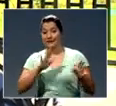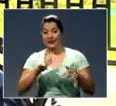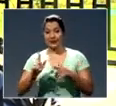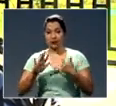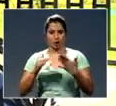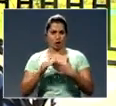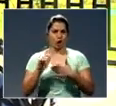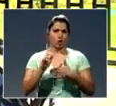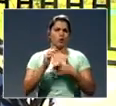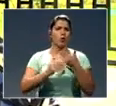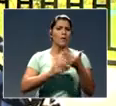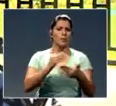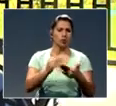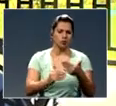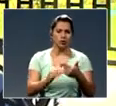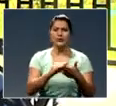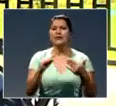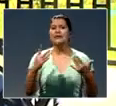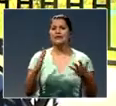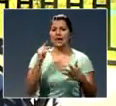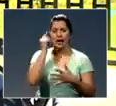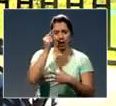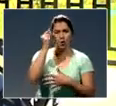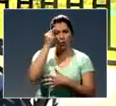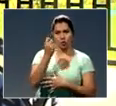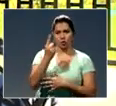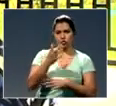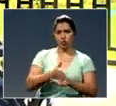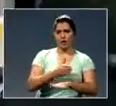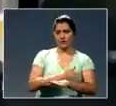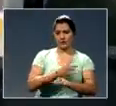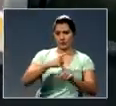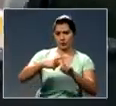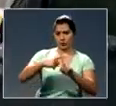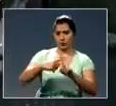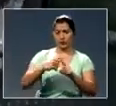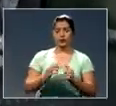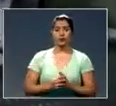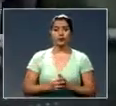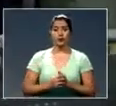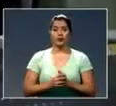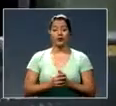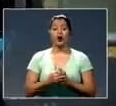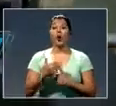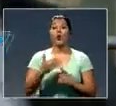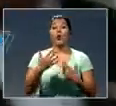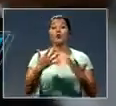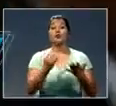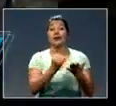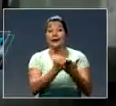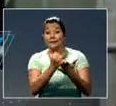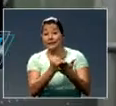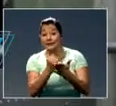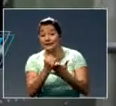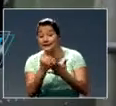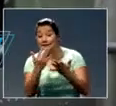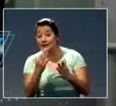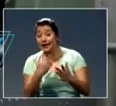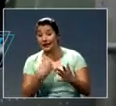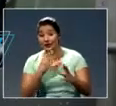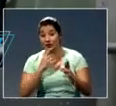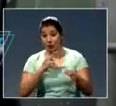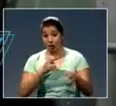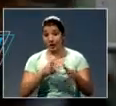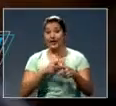ha venido entendiendo el gobierno y es un paso positivo en este proceso. A partir del resultado del estudio de cada plantel, el Grupo